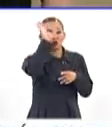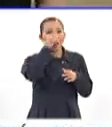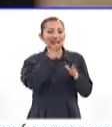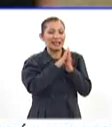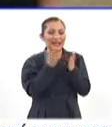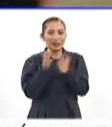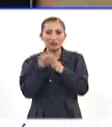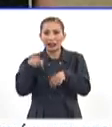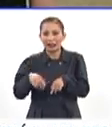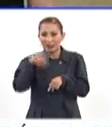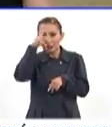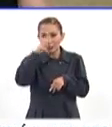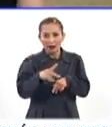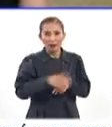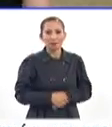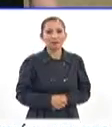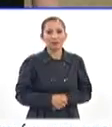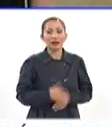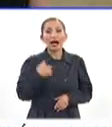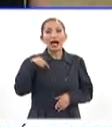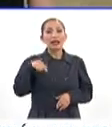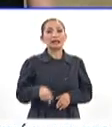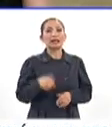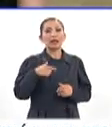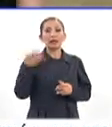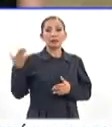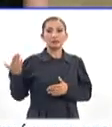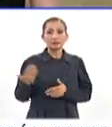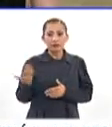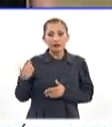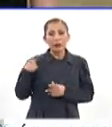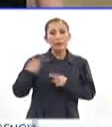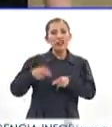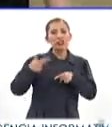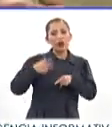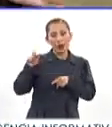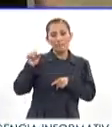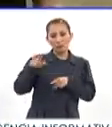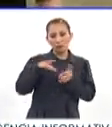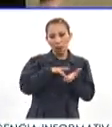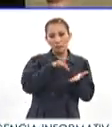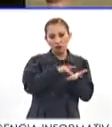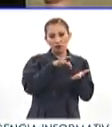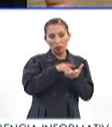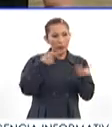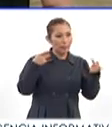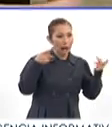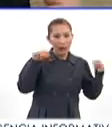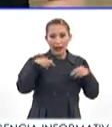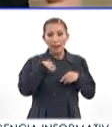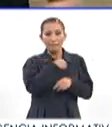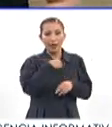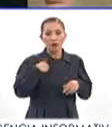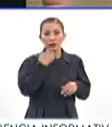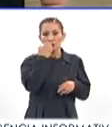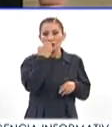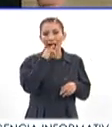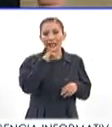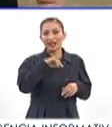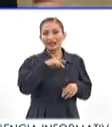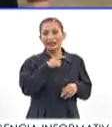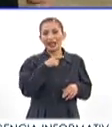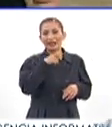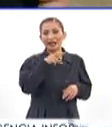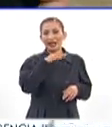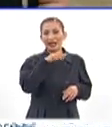las letras en nuestro país. Y bueno, estamos aquí con una de las personas que va a estar apoyando en la logística. Él es miembro de la Facultad de